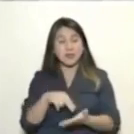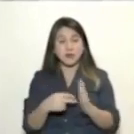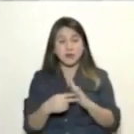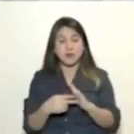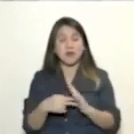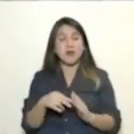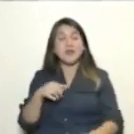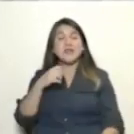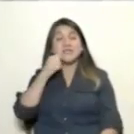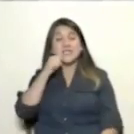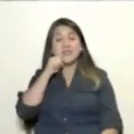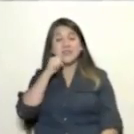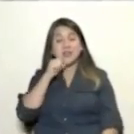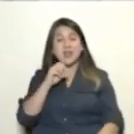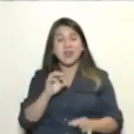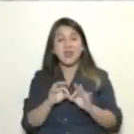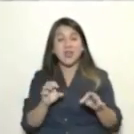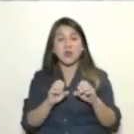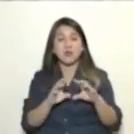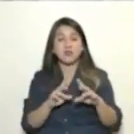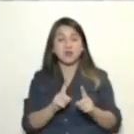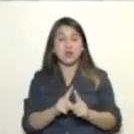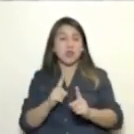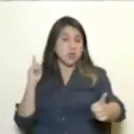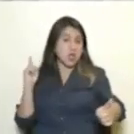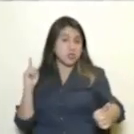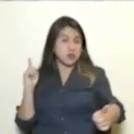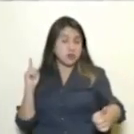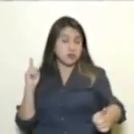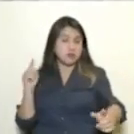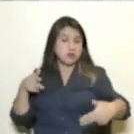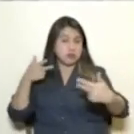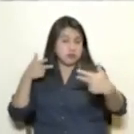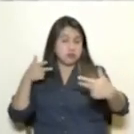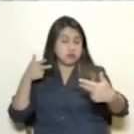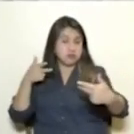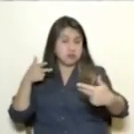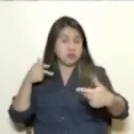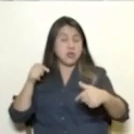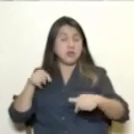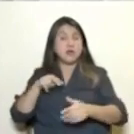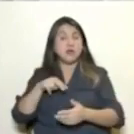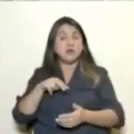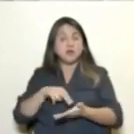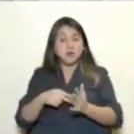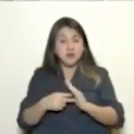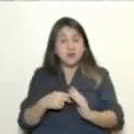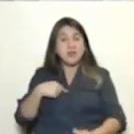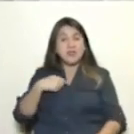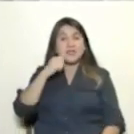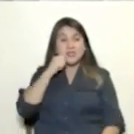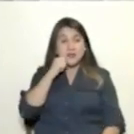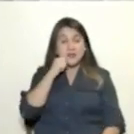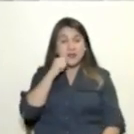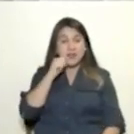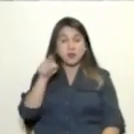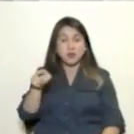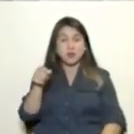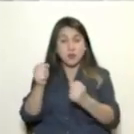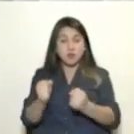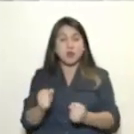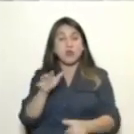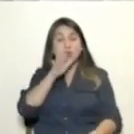ha significado educación a distancia. Esta crisis ha significado que usted